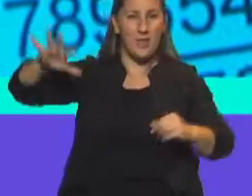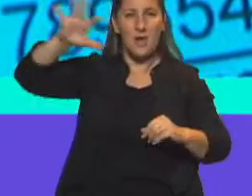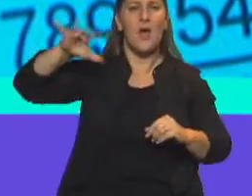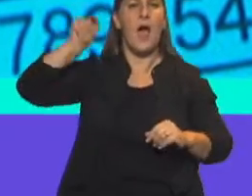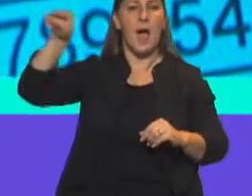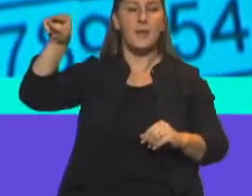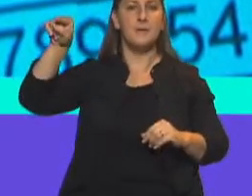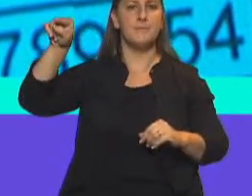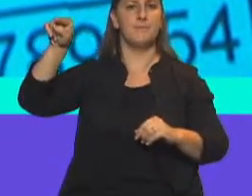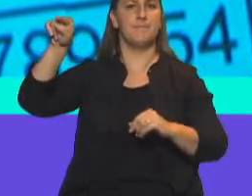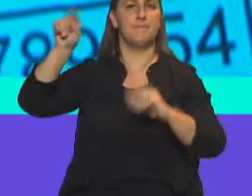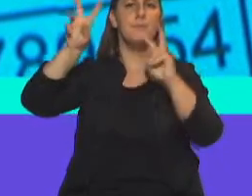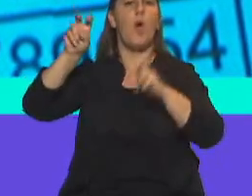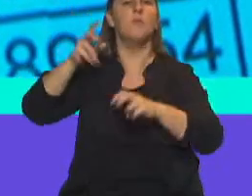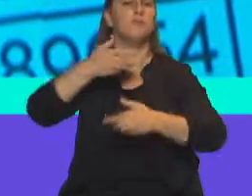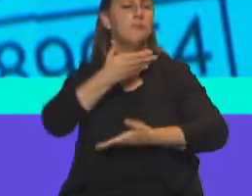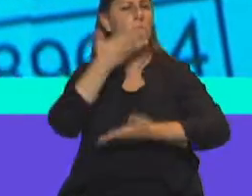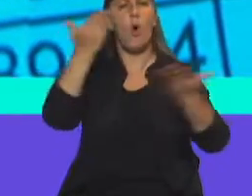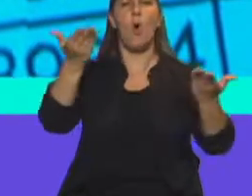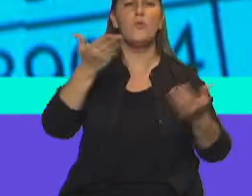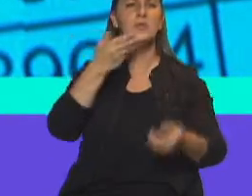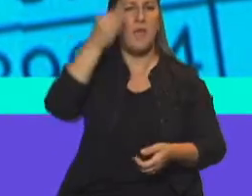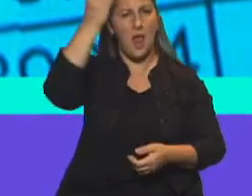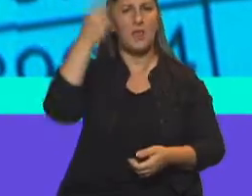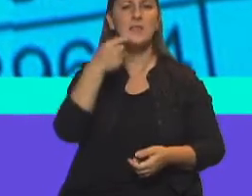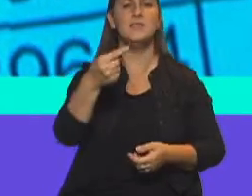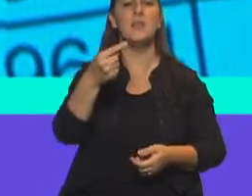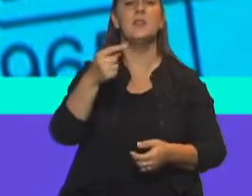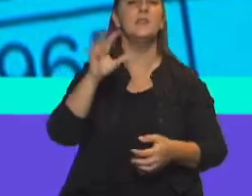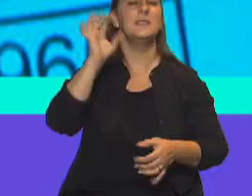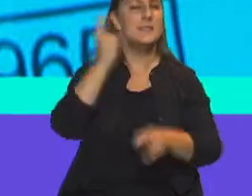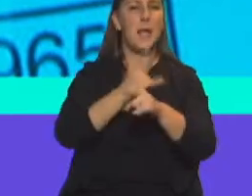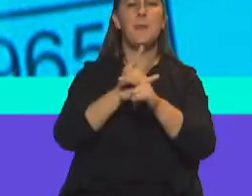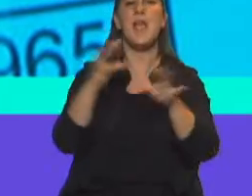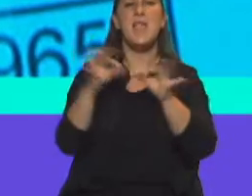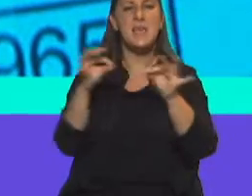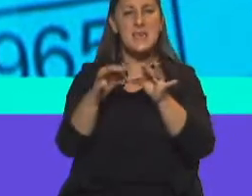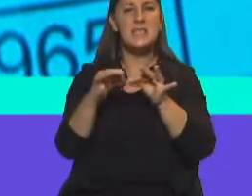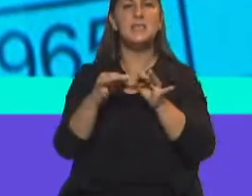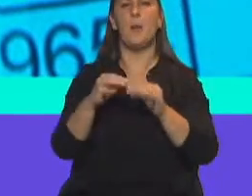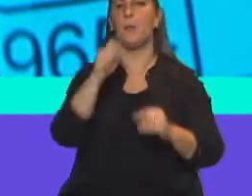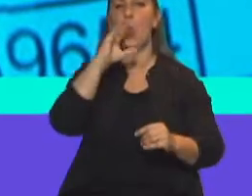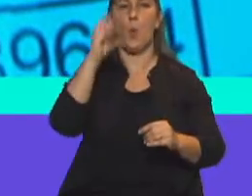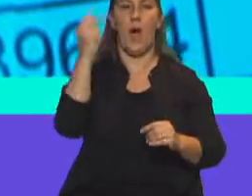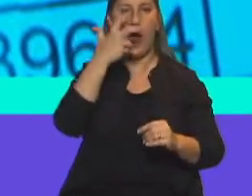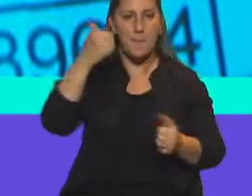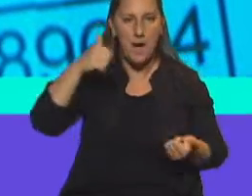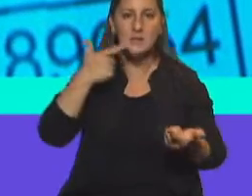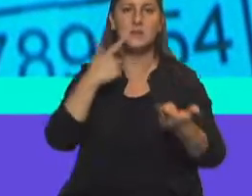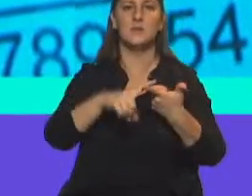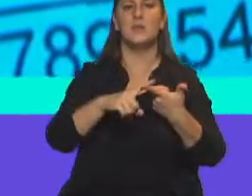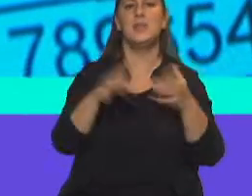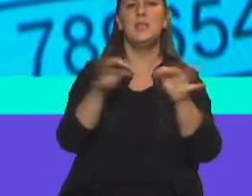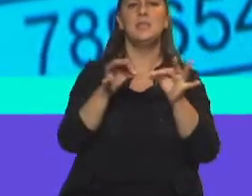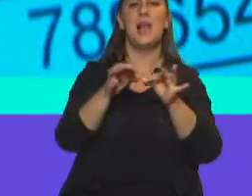deliberadamente porque el discurso oficial siempre señala islas del Pacífico. Siempre vamos a las Bahamas, vamos a las